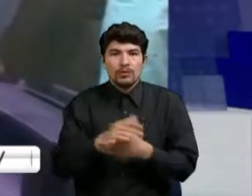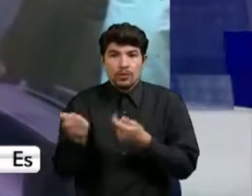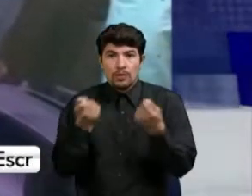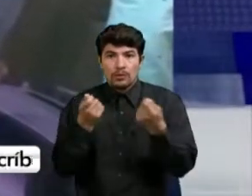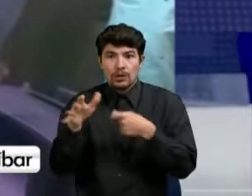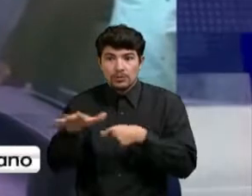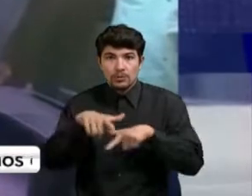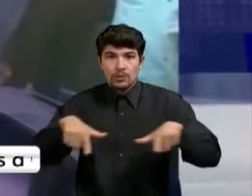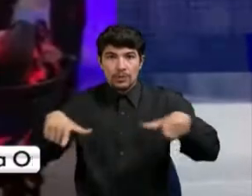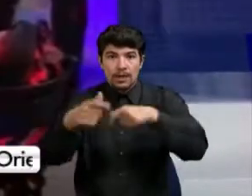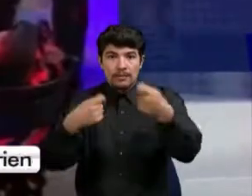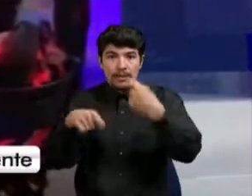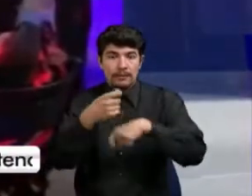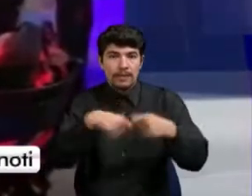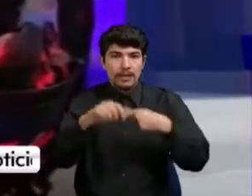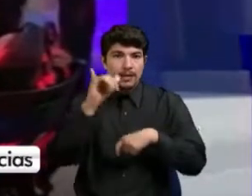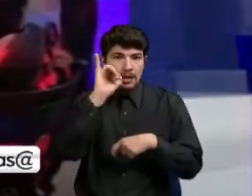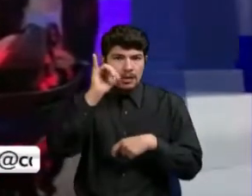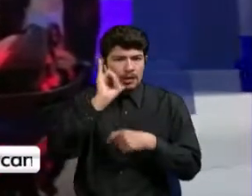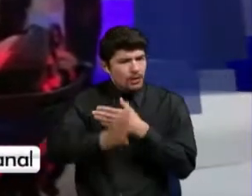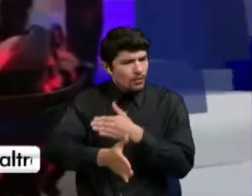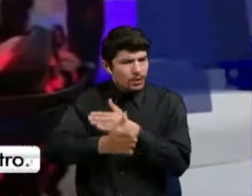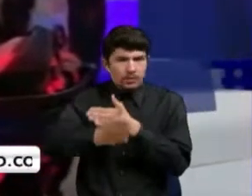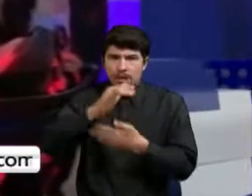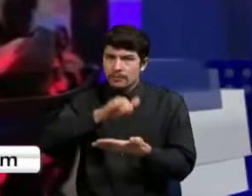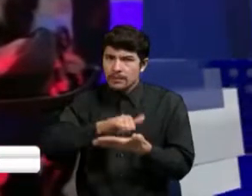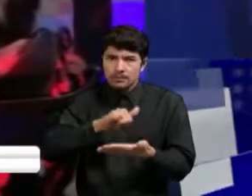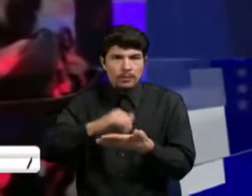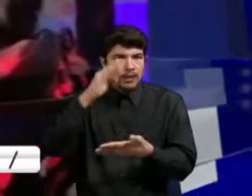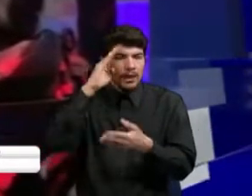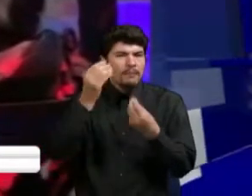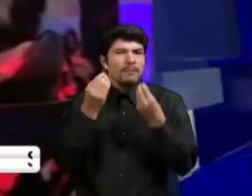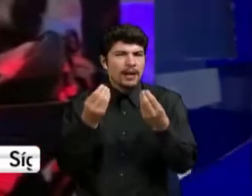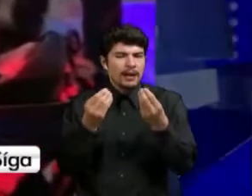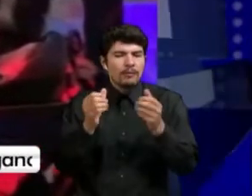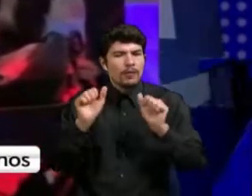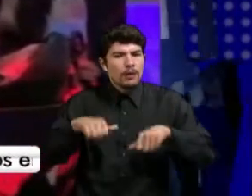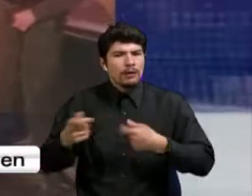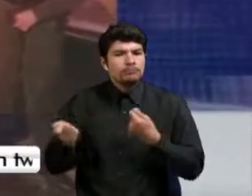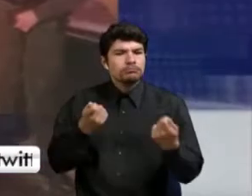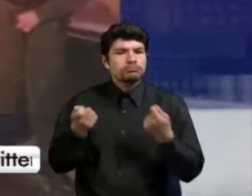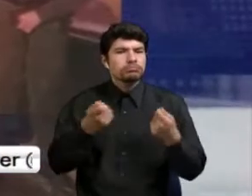donde se vende licor continuarán, afirmó la policía, para poner en cintura a